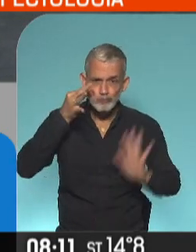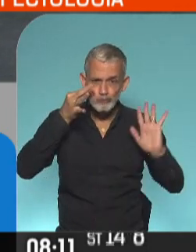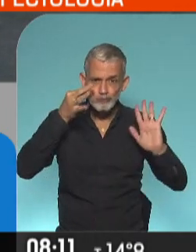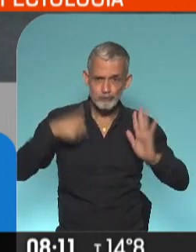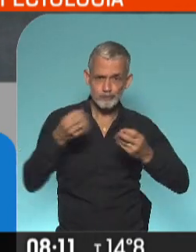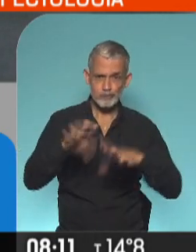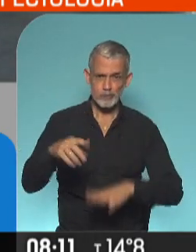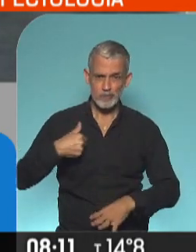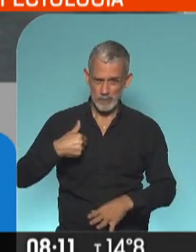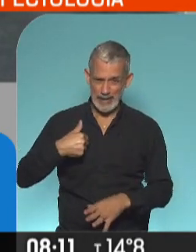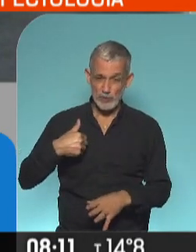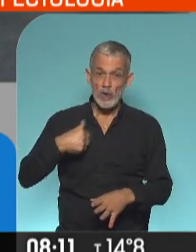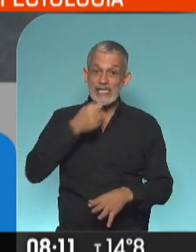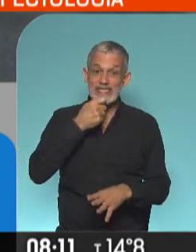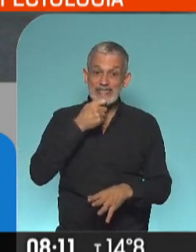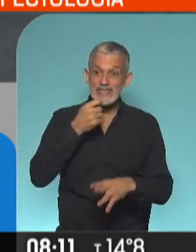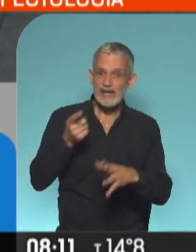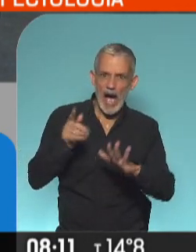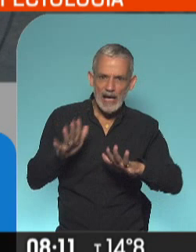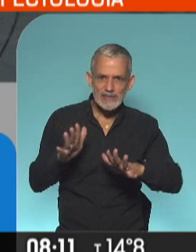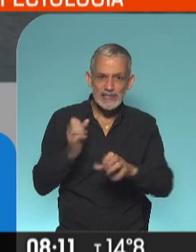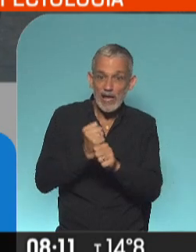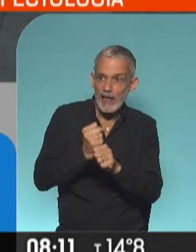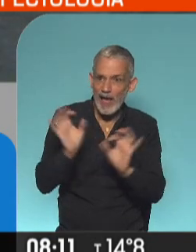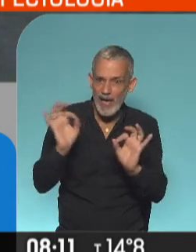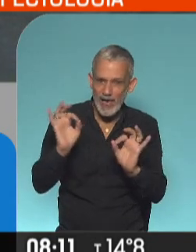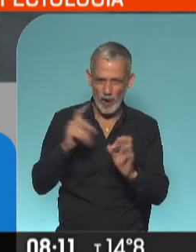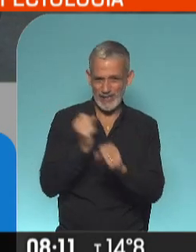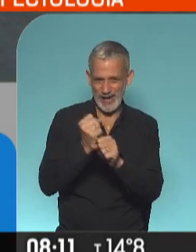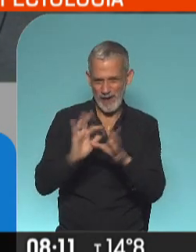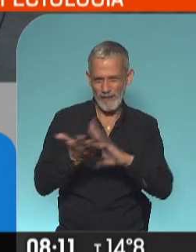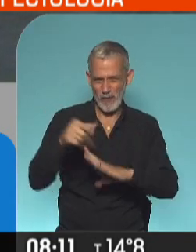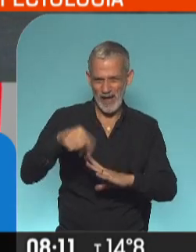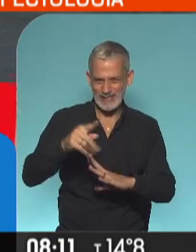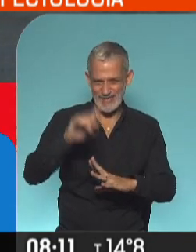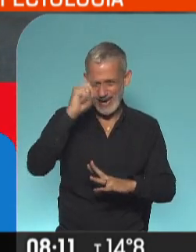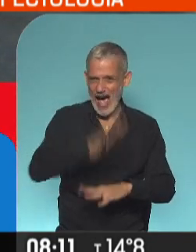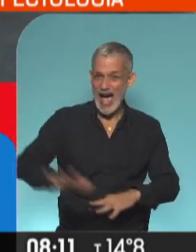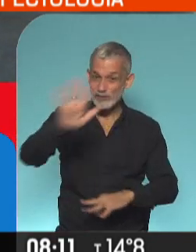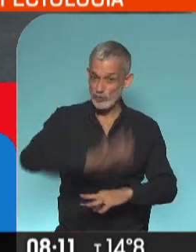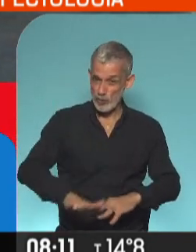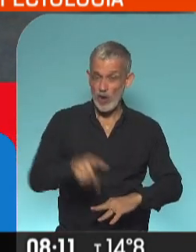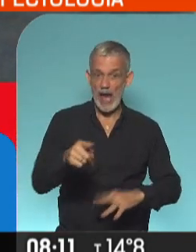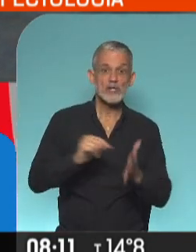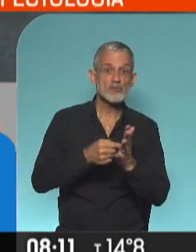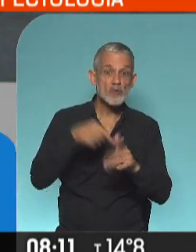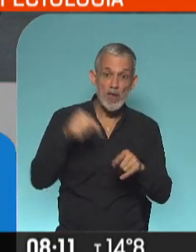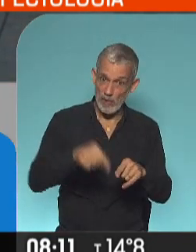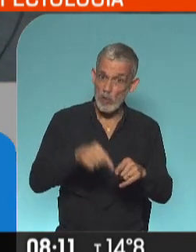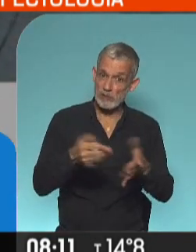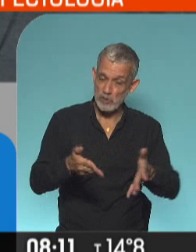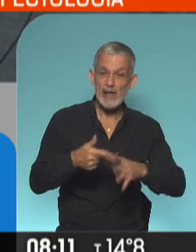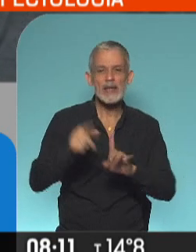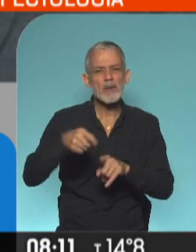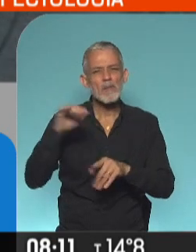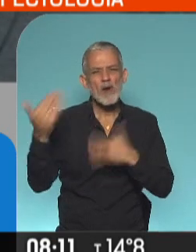inicio, es que si no se hubiera trabajado, y se trabaja, como se hace a nivel nación, ciudad de Buenos Claro. Aires y en la